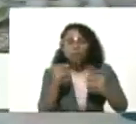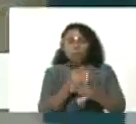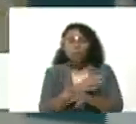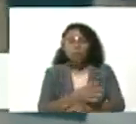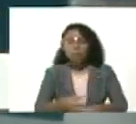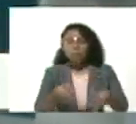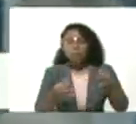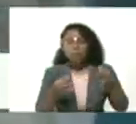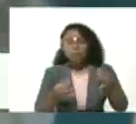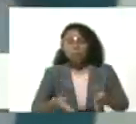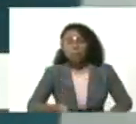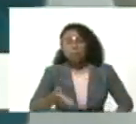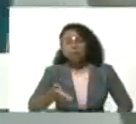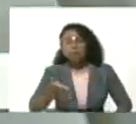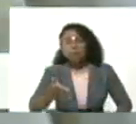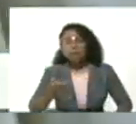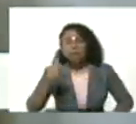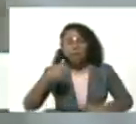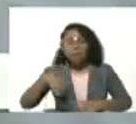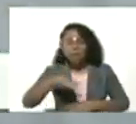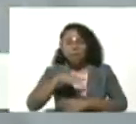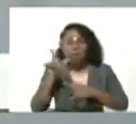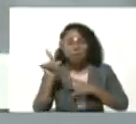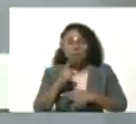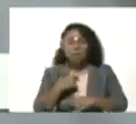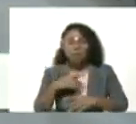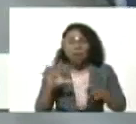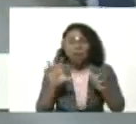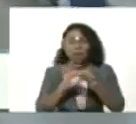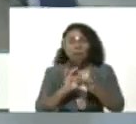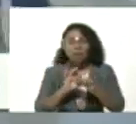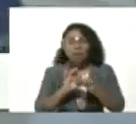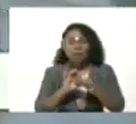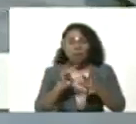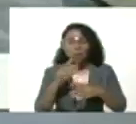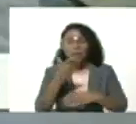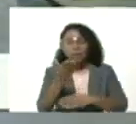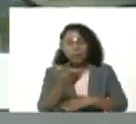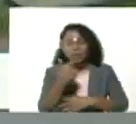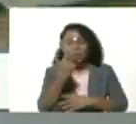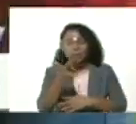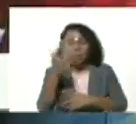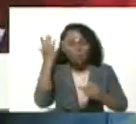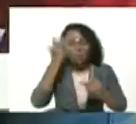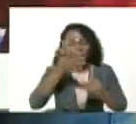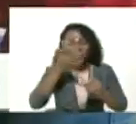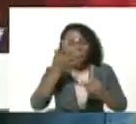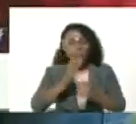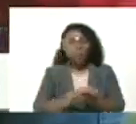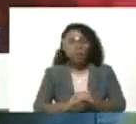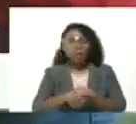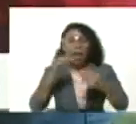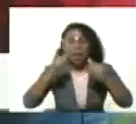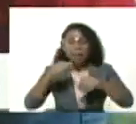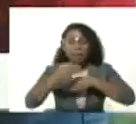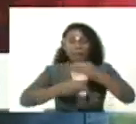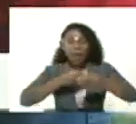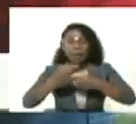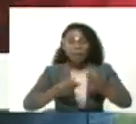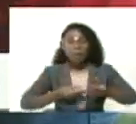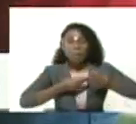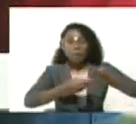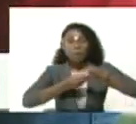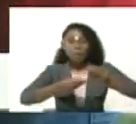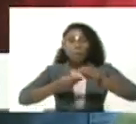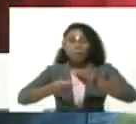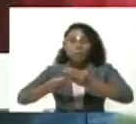papel importantísimo en todo esto. Así que es la articulación como usted nos ha instruido. Acá se han entregado incluso